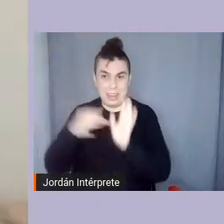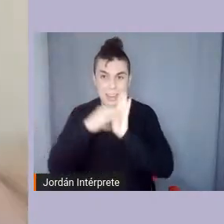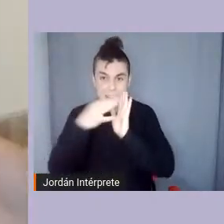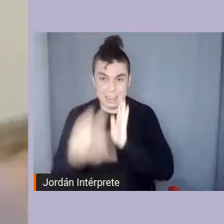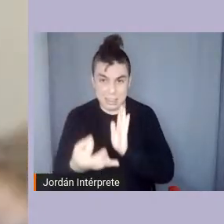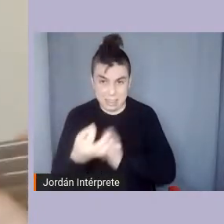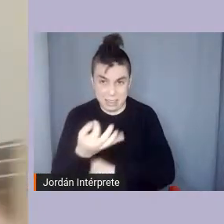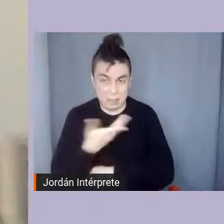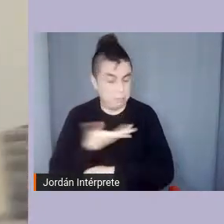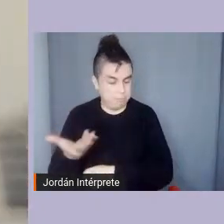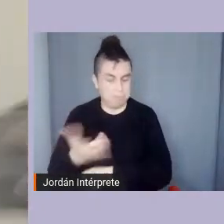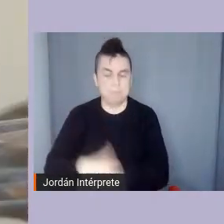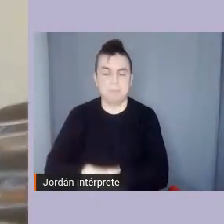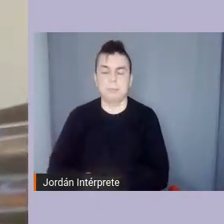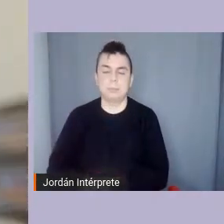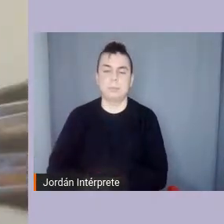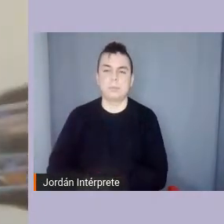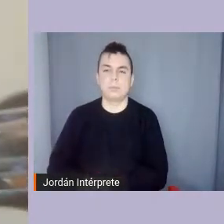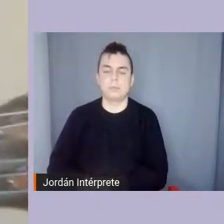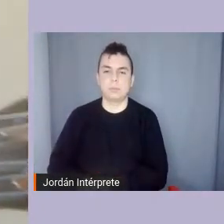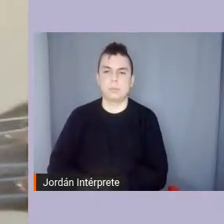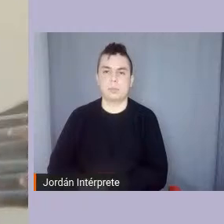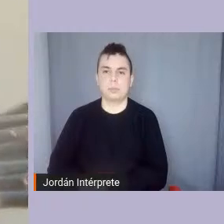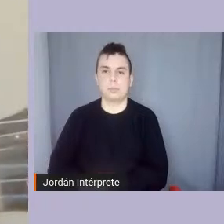No. Ahí sí.